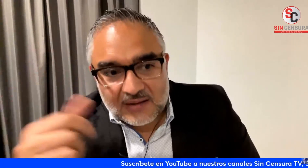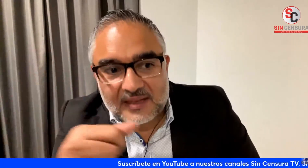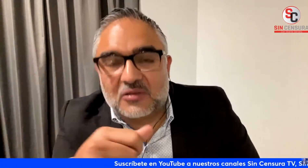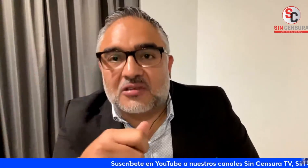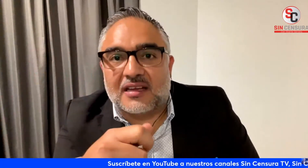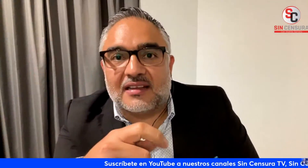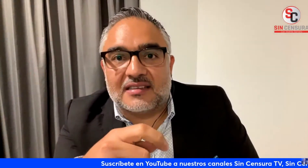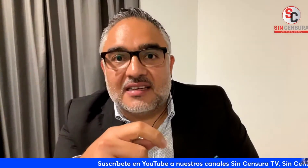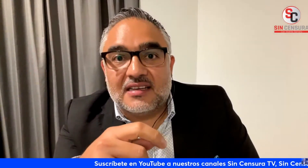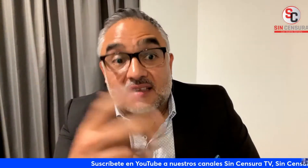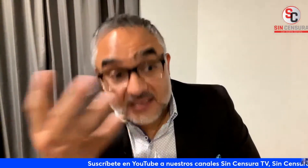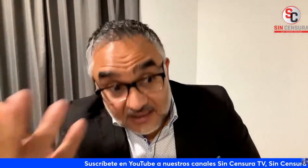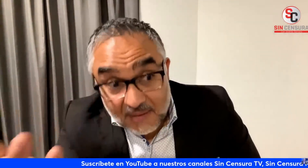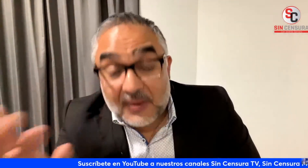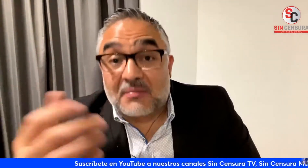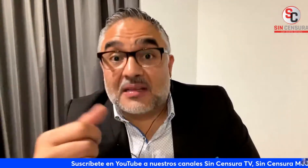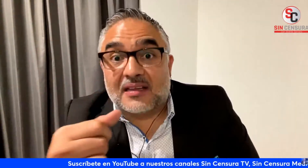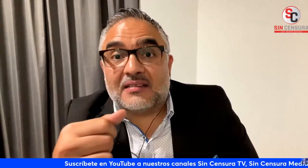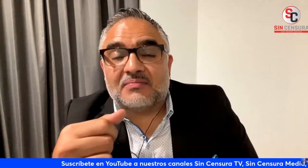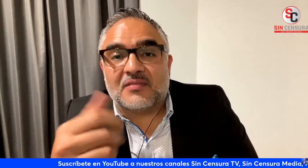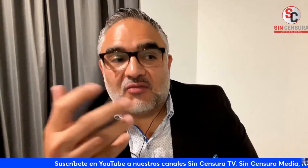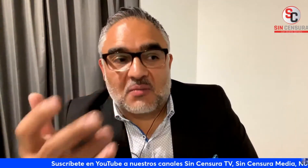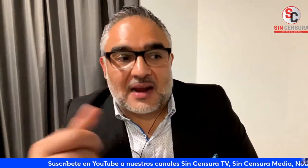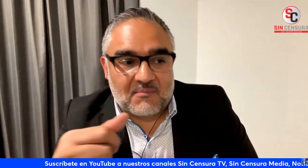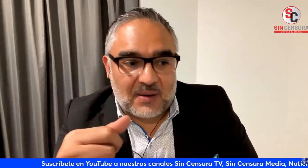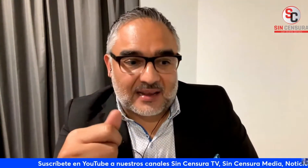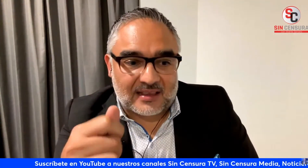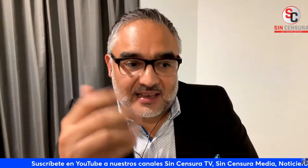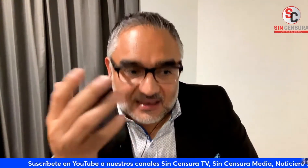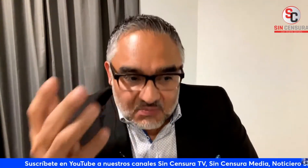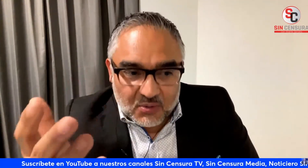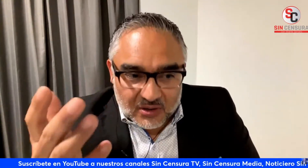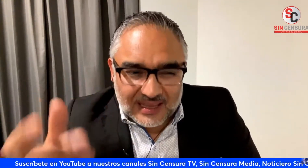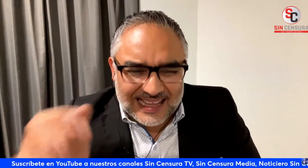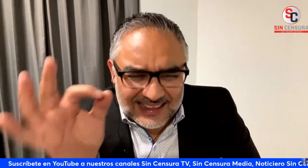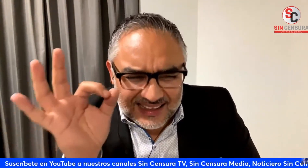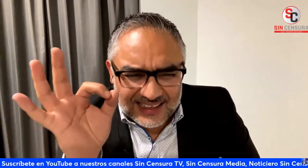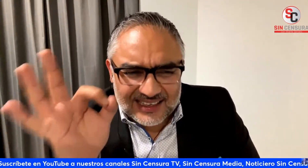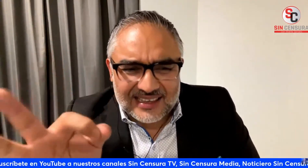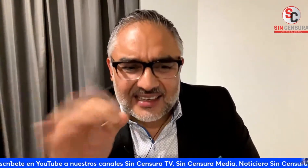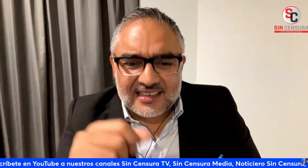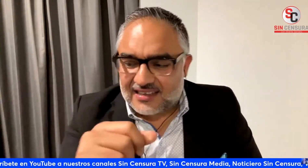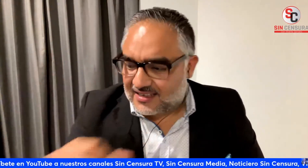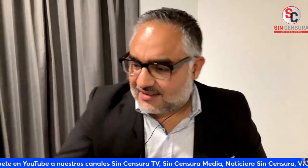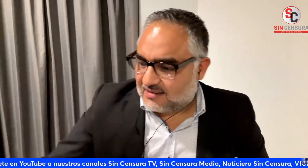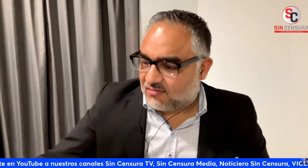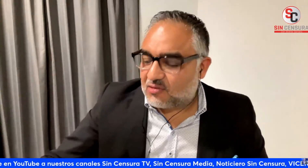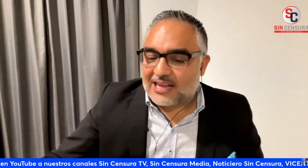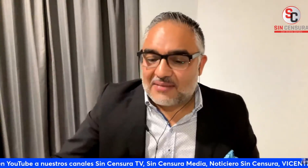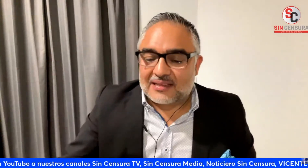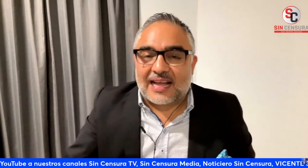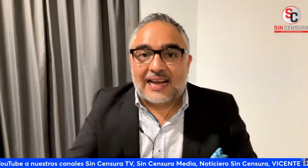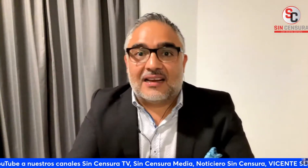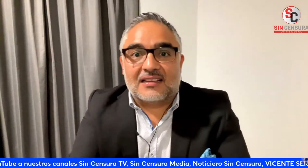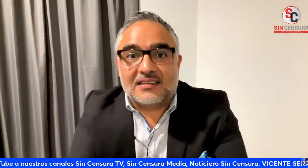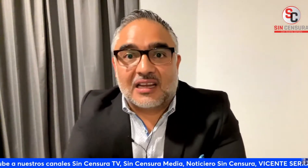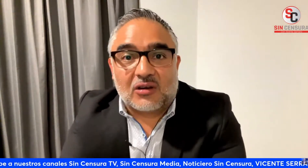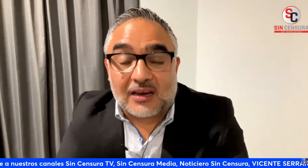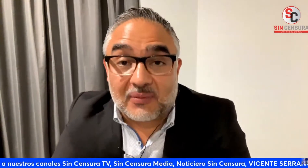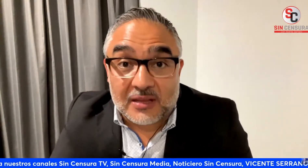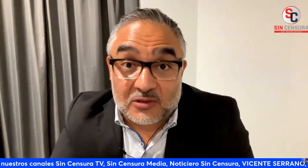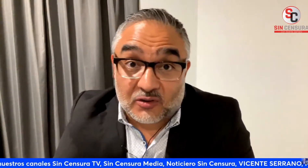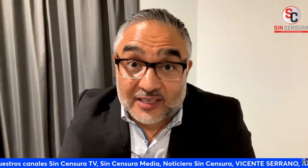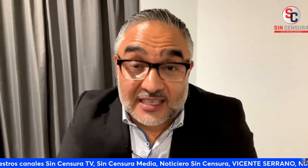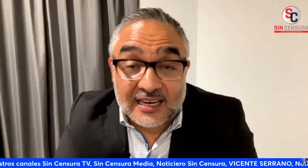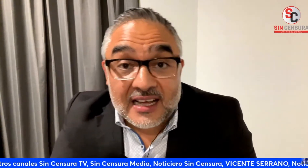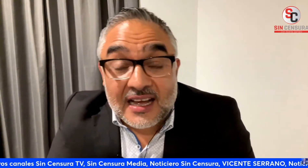y seguramente ustedes, si me permiten, formarán parte importante, fundamental de